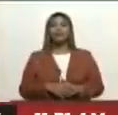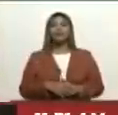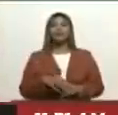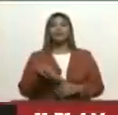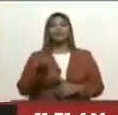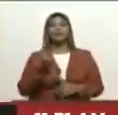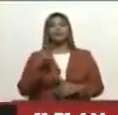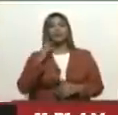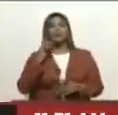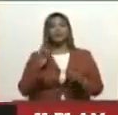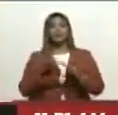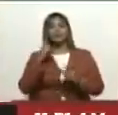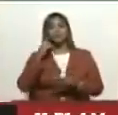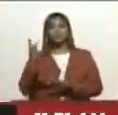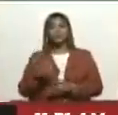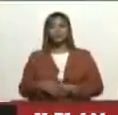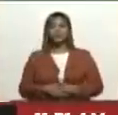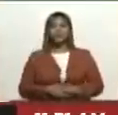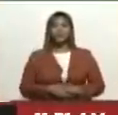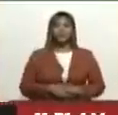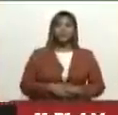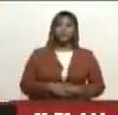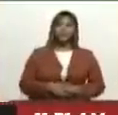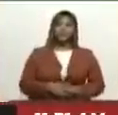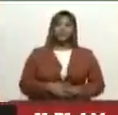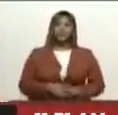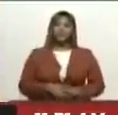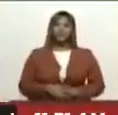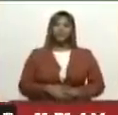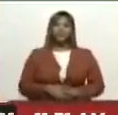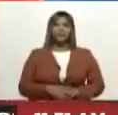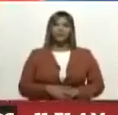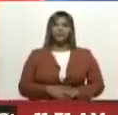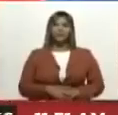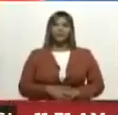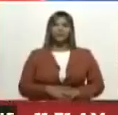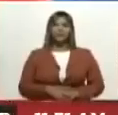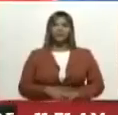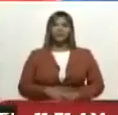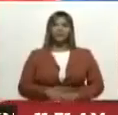República. De inmediato nos trasladamos para allá. Saludos hasta aquí.